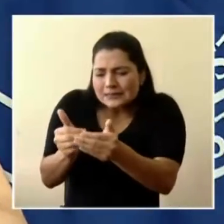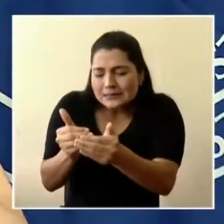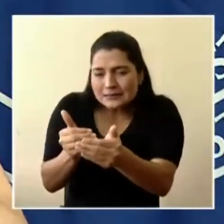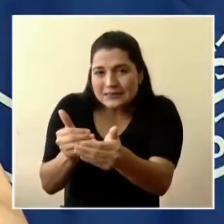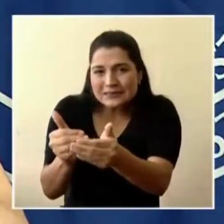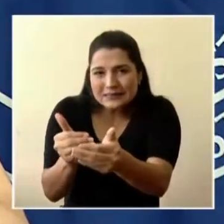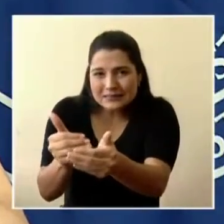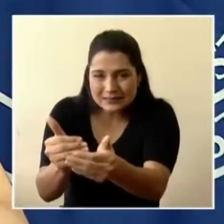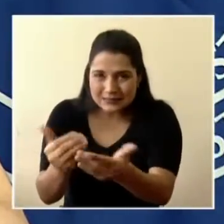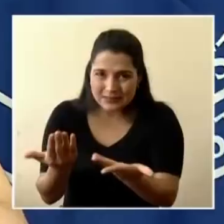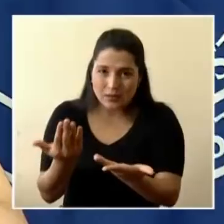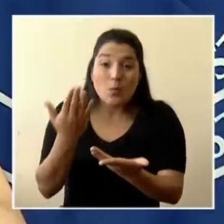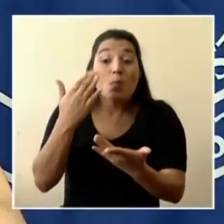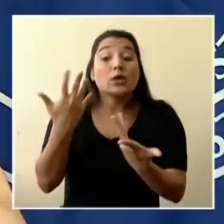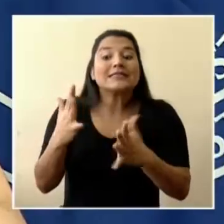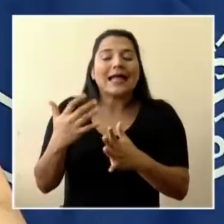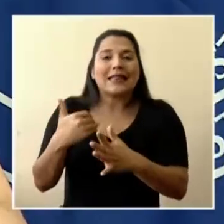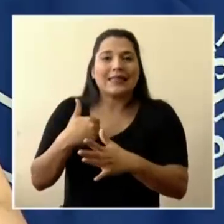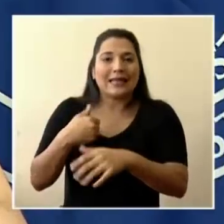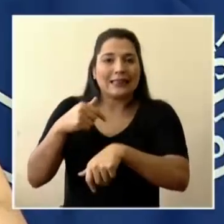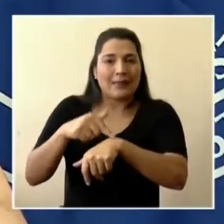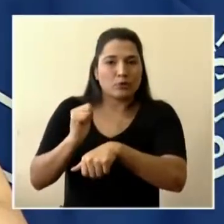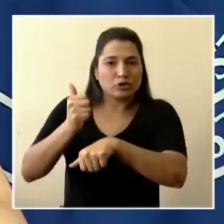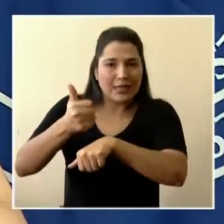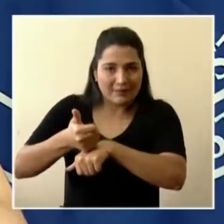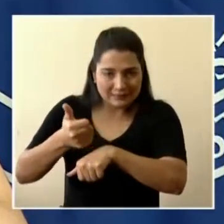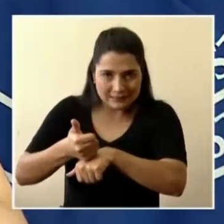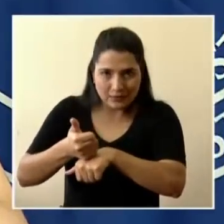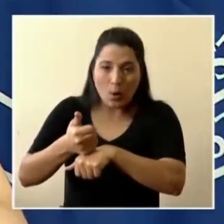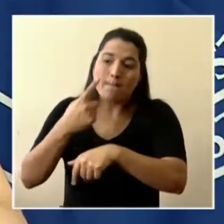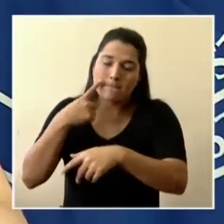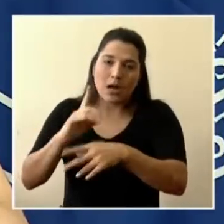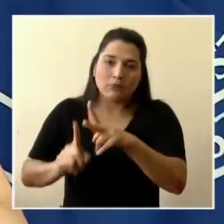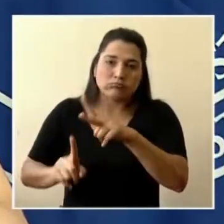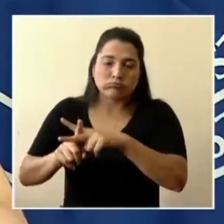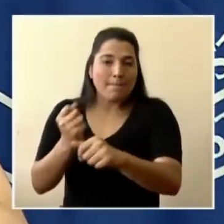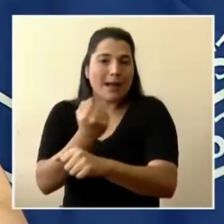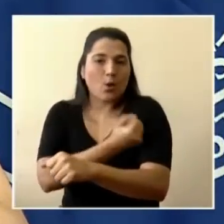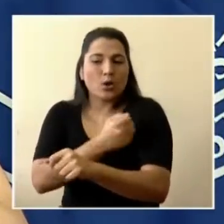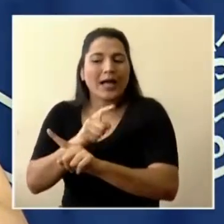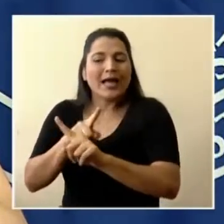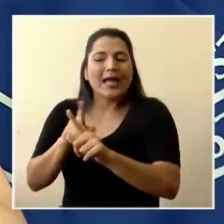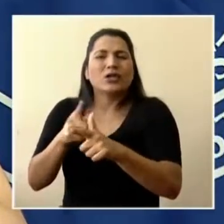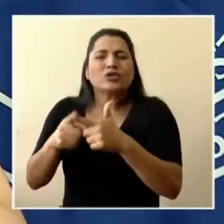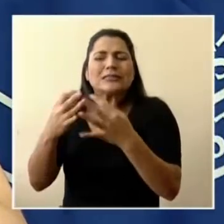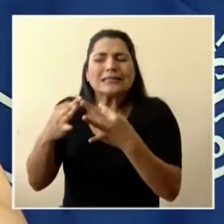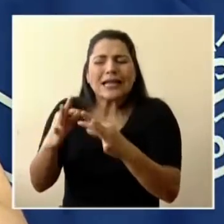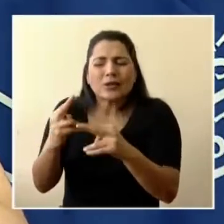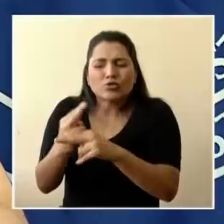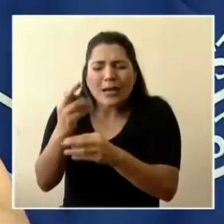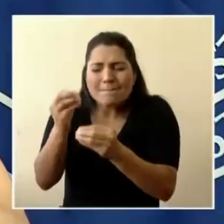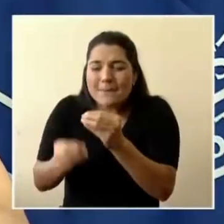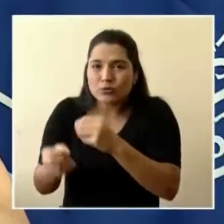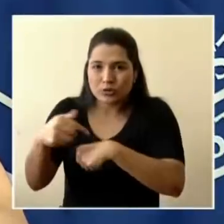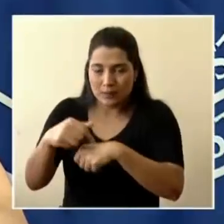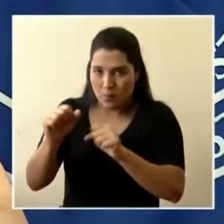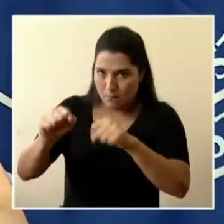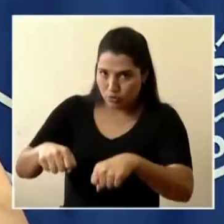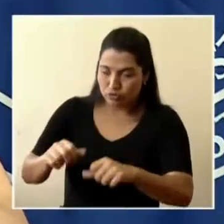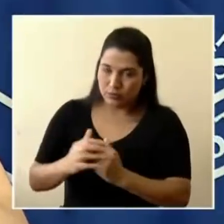tener un biológico, una vacuna disponible. Y recordemos también que pues obviamente esa vacuna va a tener una altísima demanda. Ya de aquí a